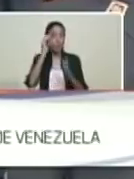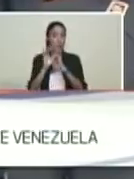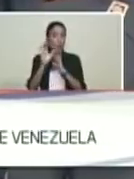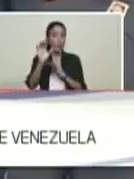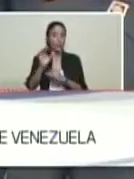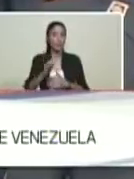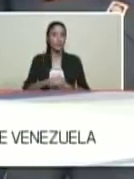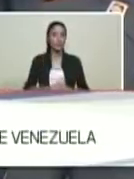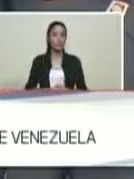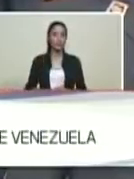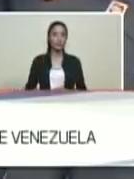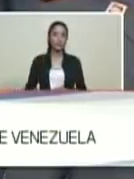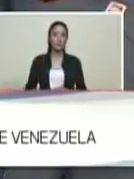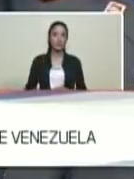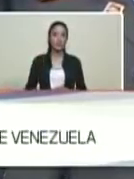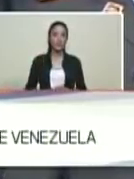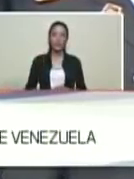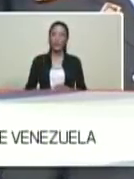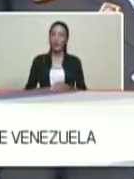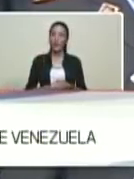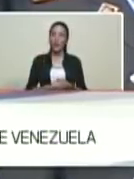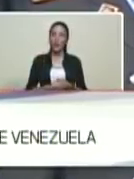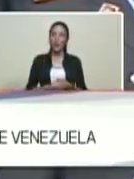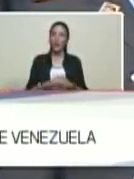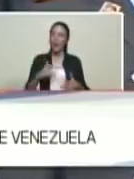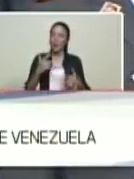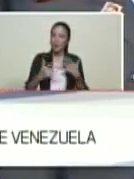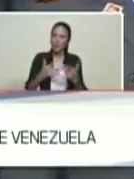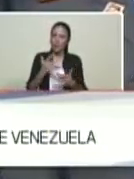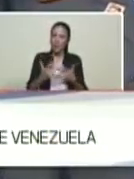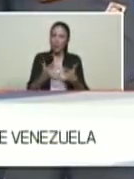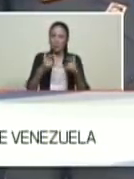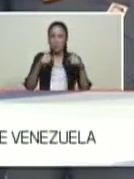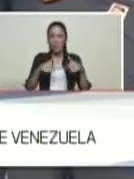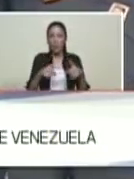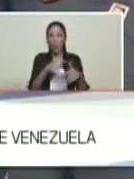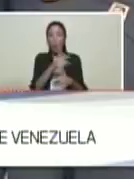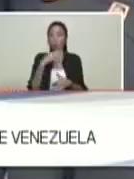un acto que tiene que ser hecho con la verdad